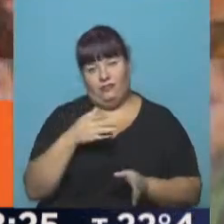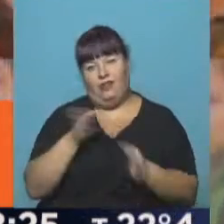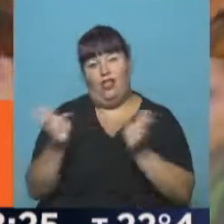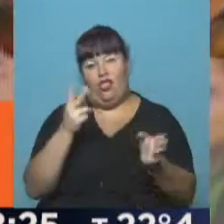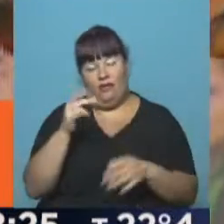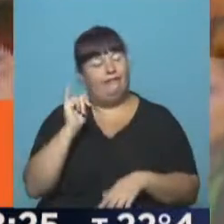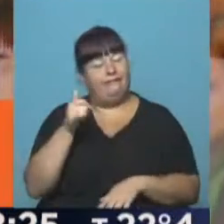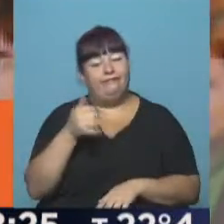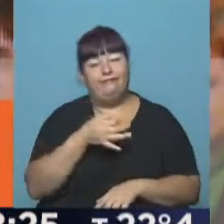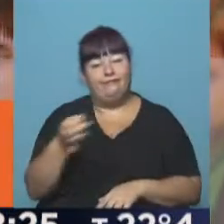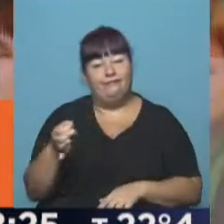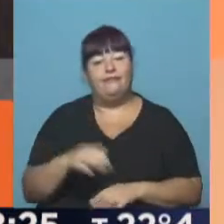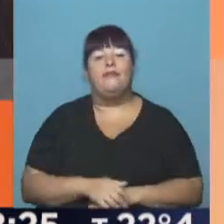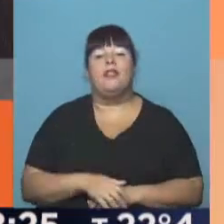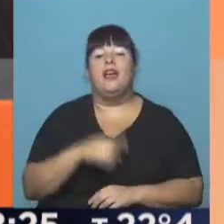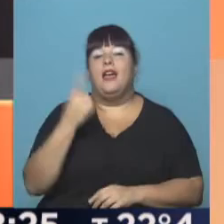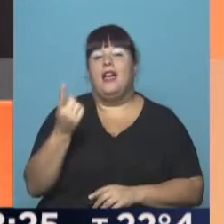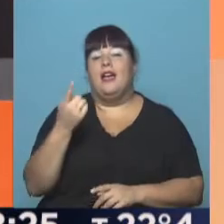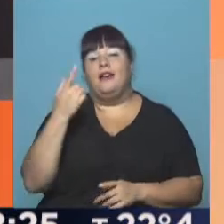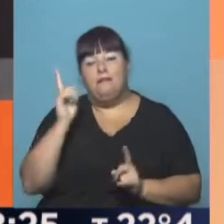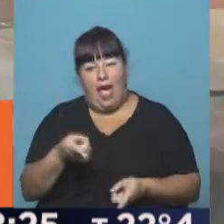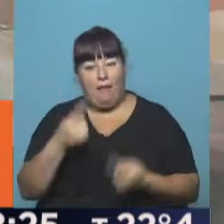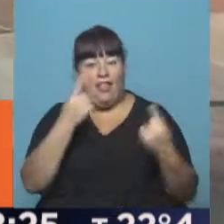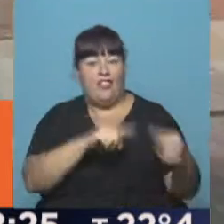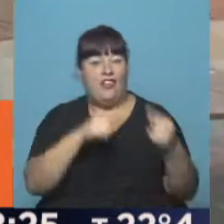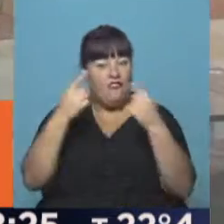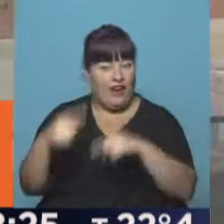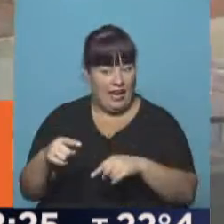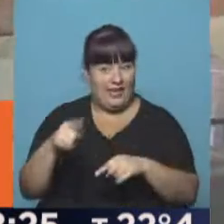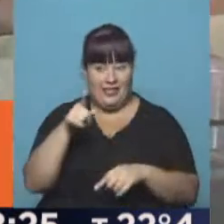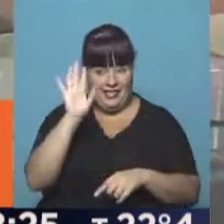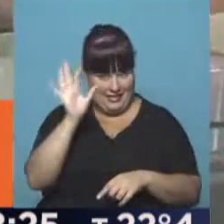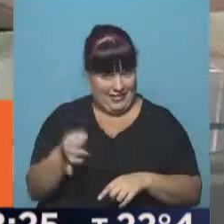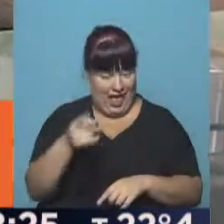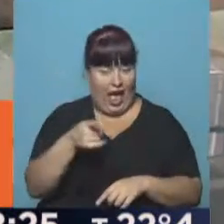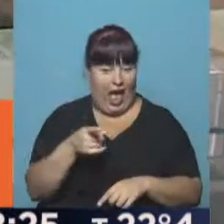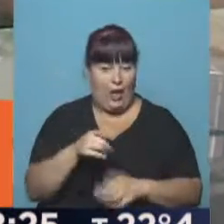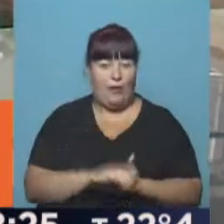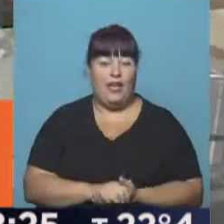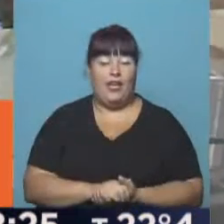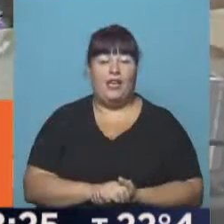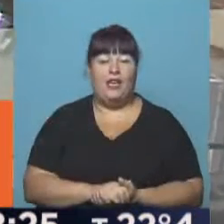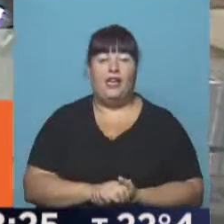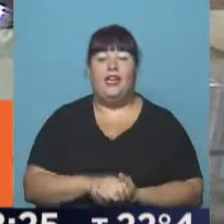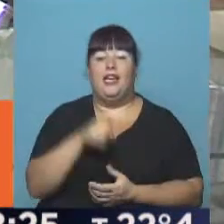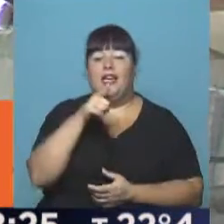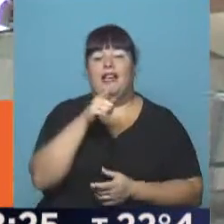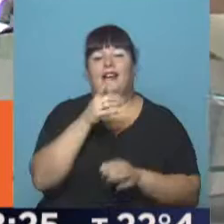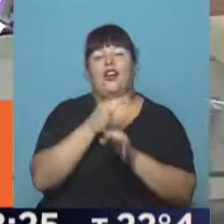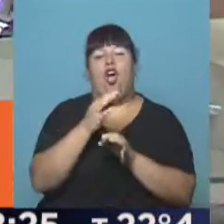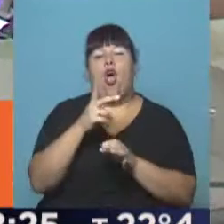¿no? Absolutamente. Aparecen inclusive una diferenciación, ustedes saben muy bien que esa especie